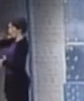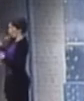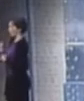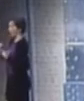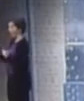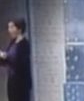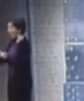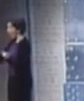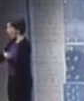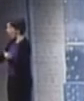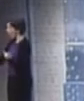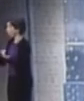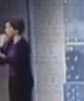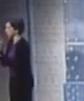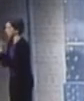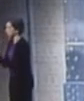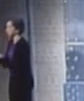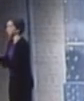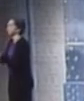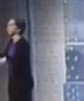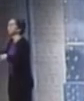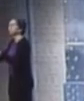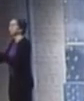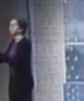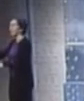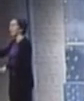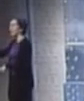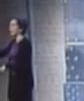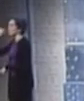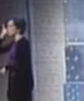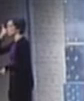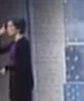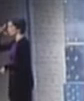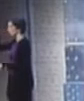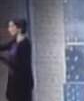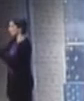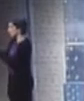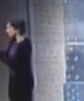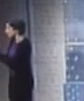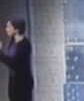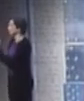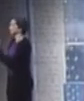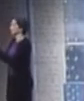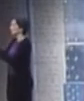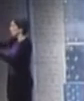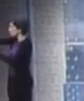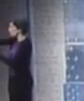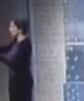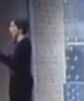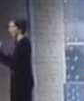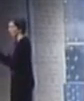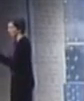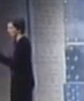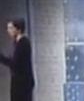ahorita muchos de ustedes tienen un smartphone, una computadora, un ordenador, un iPad, entonces